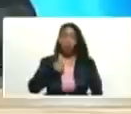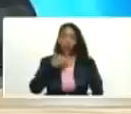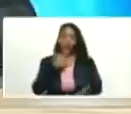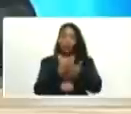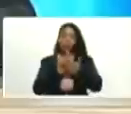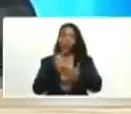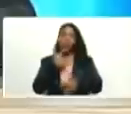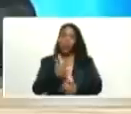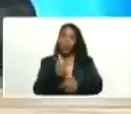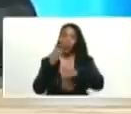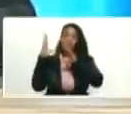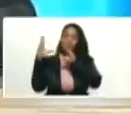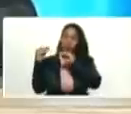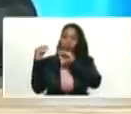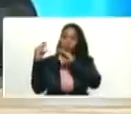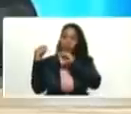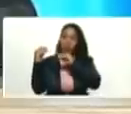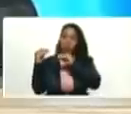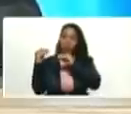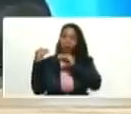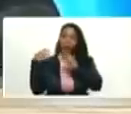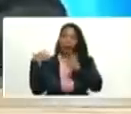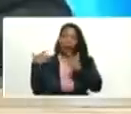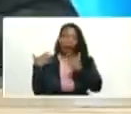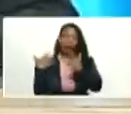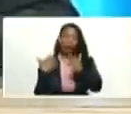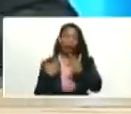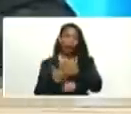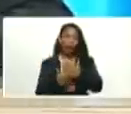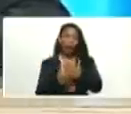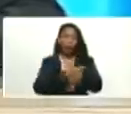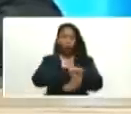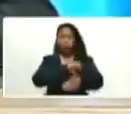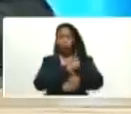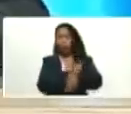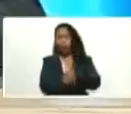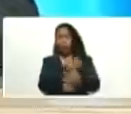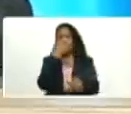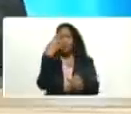en las conversaciones largas e intensas con el fiscal Karim Khan,